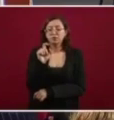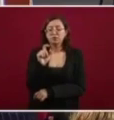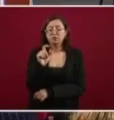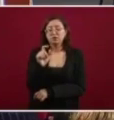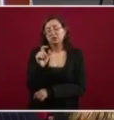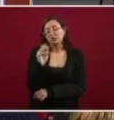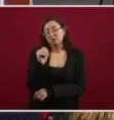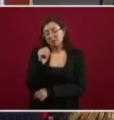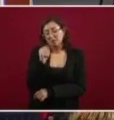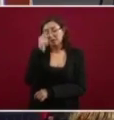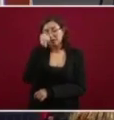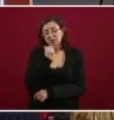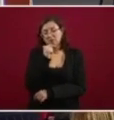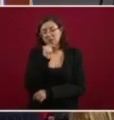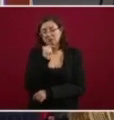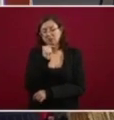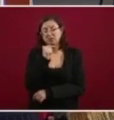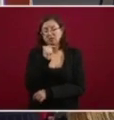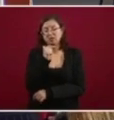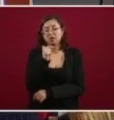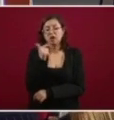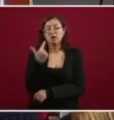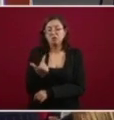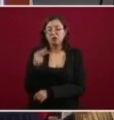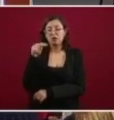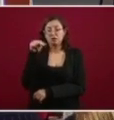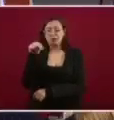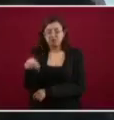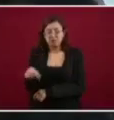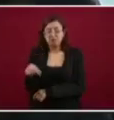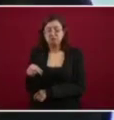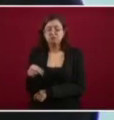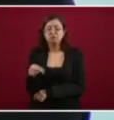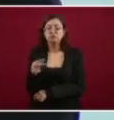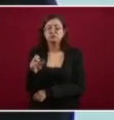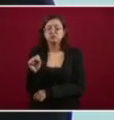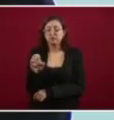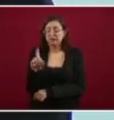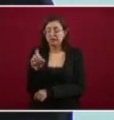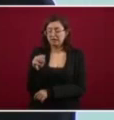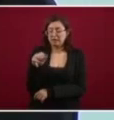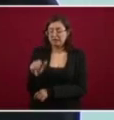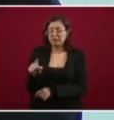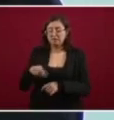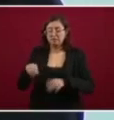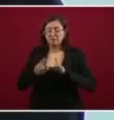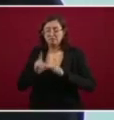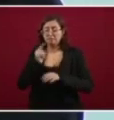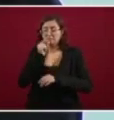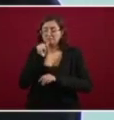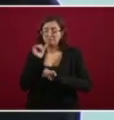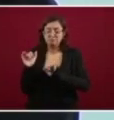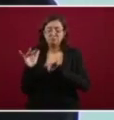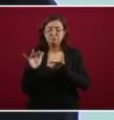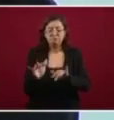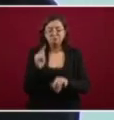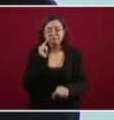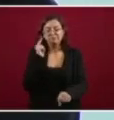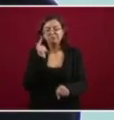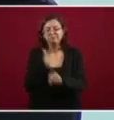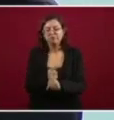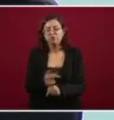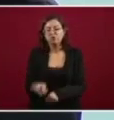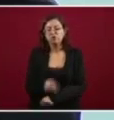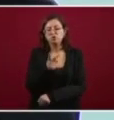21:05, estamos aquí. Elementos de la Guardia Nacional y Sedena confirmaron el deceso de